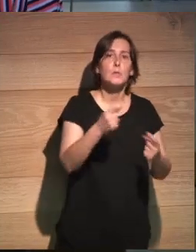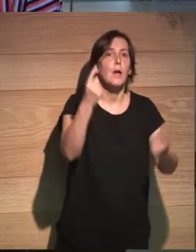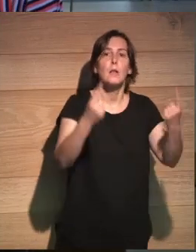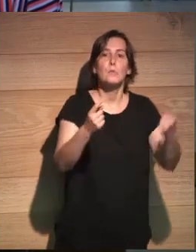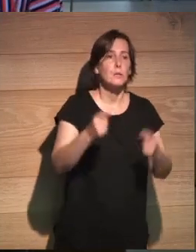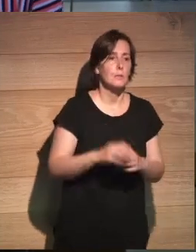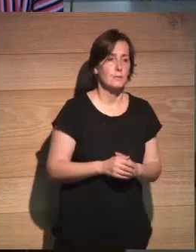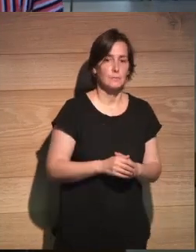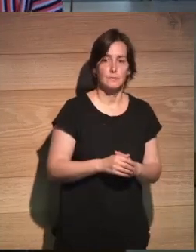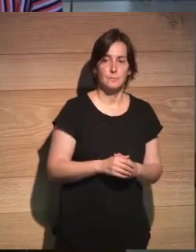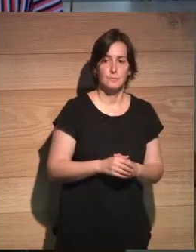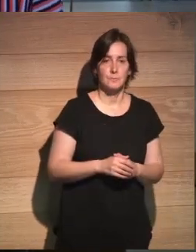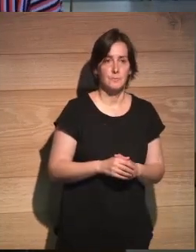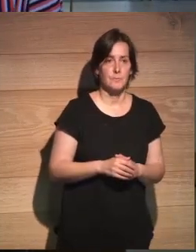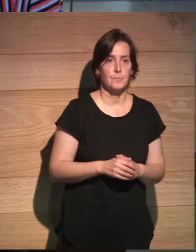¿Sí?